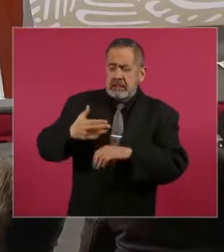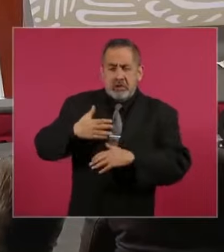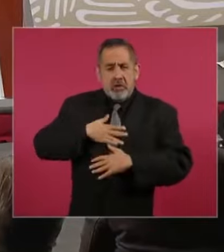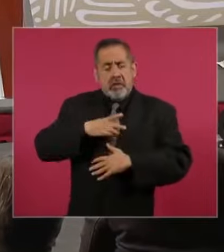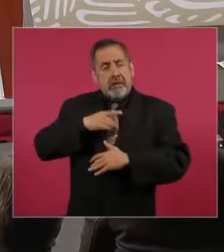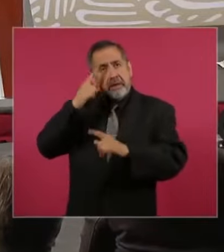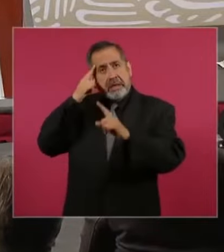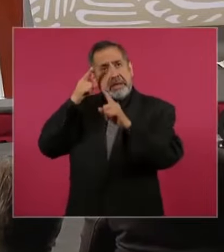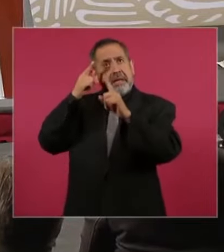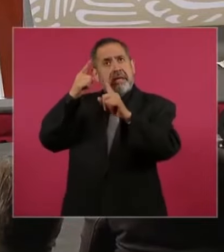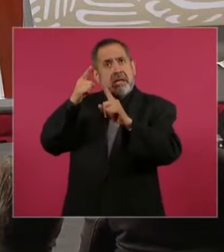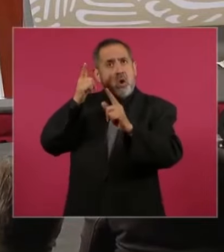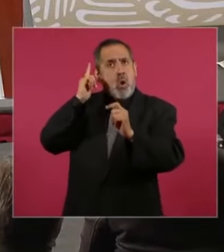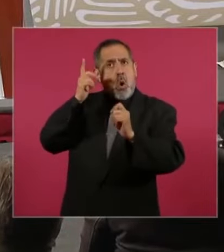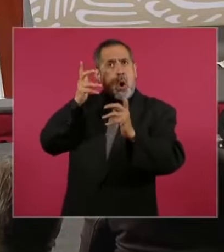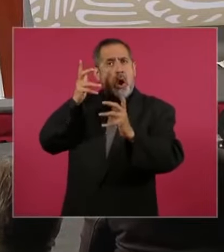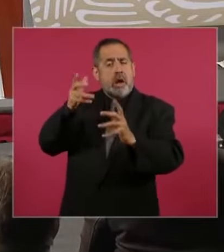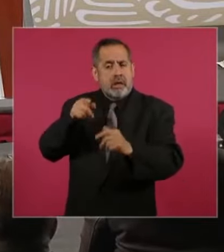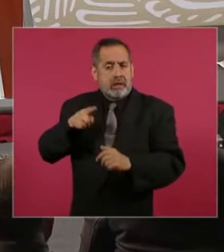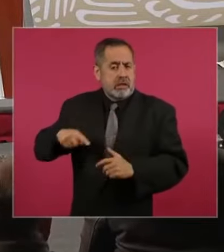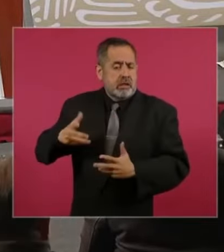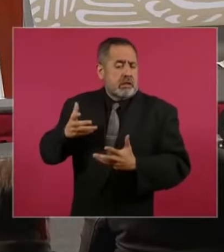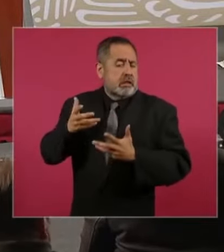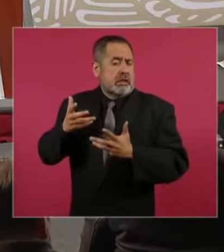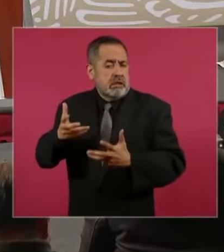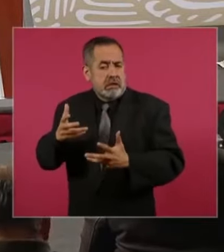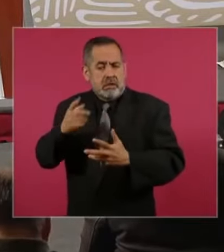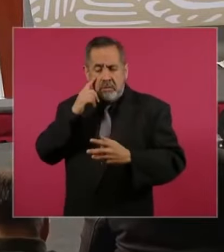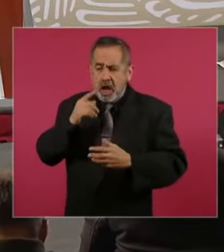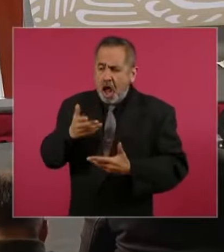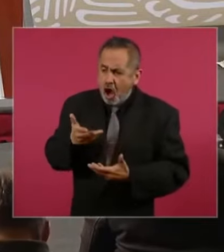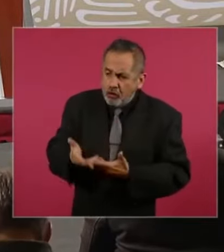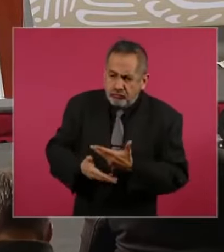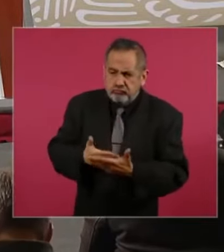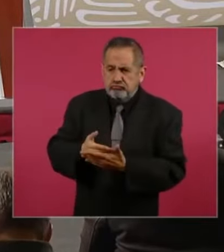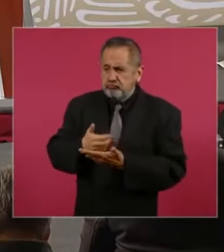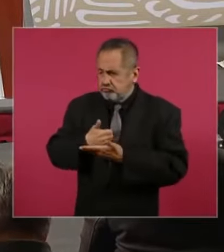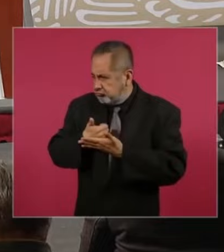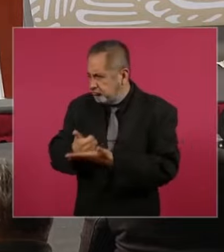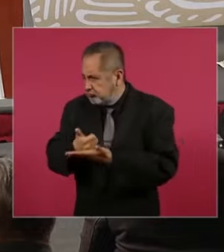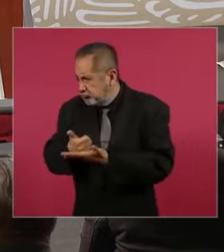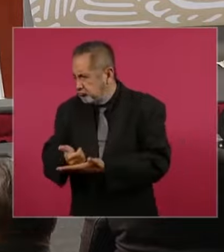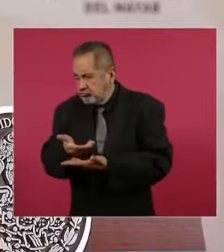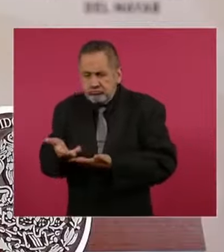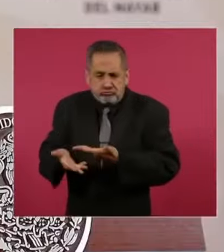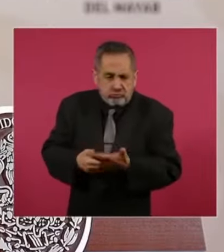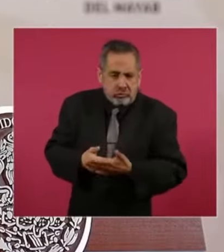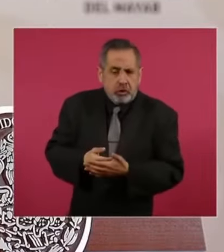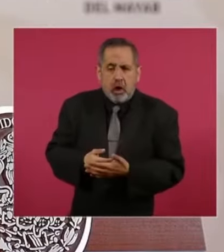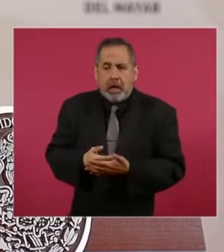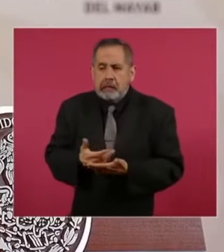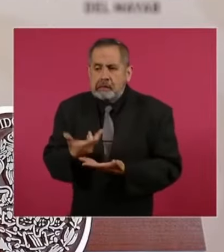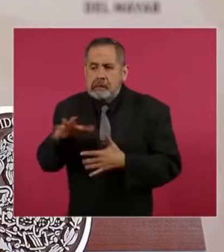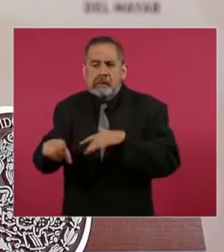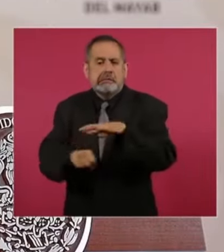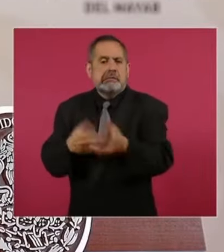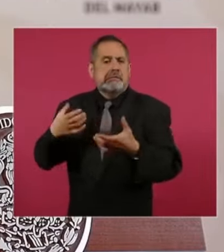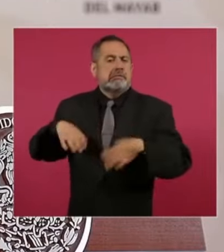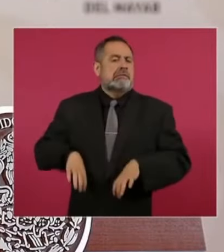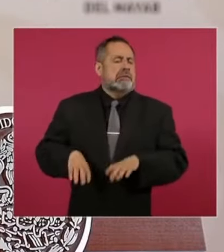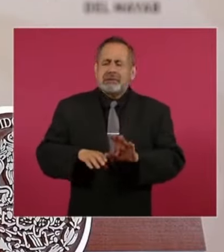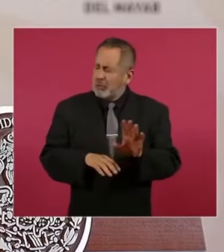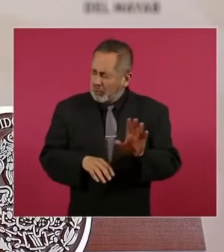principios, deseos de servir, no de servirse.